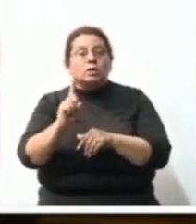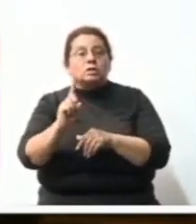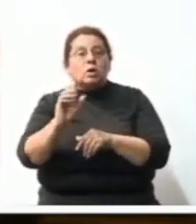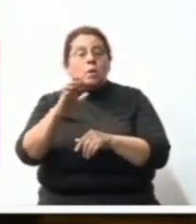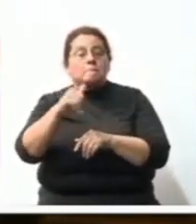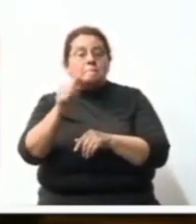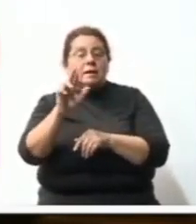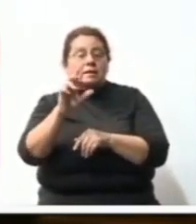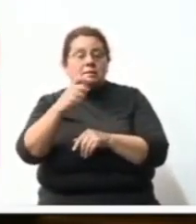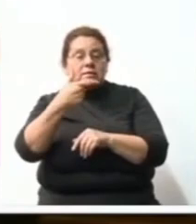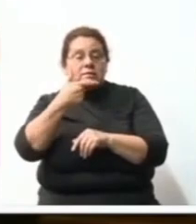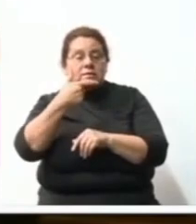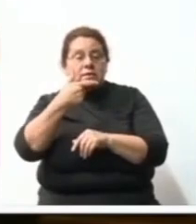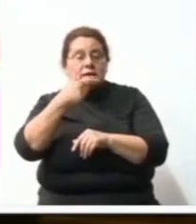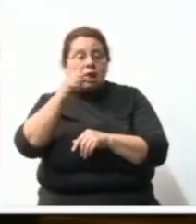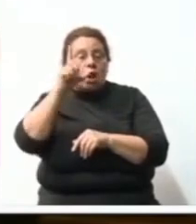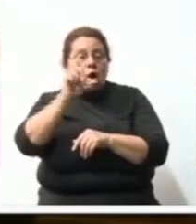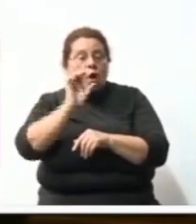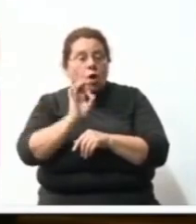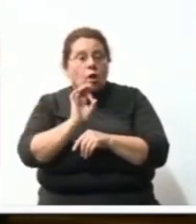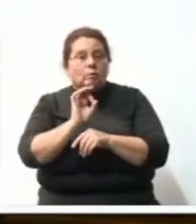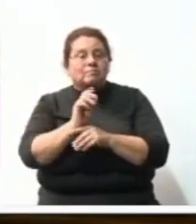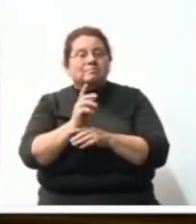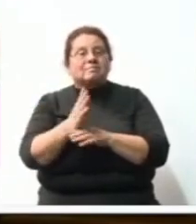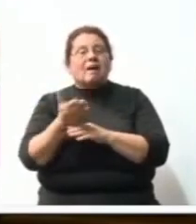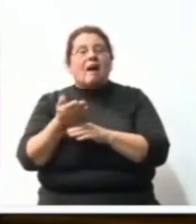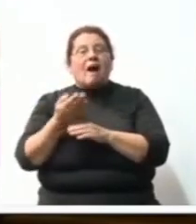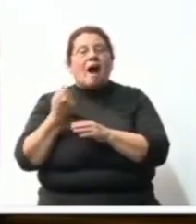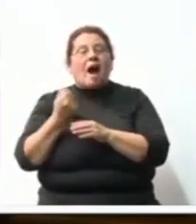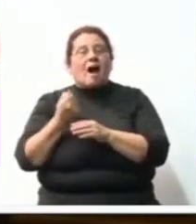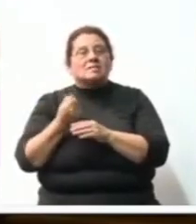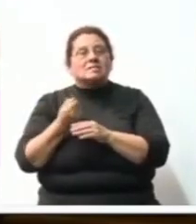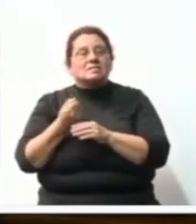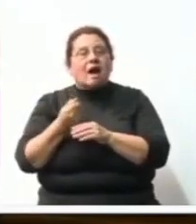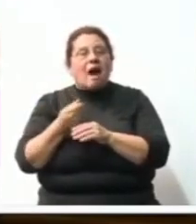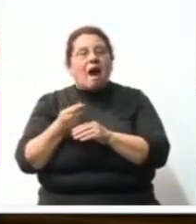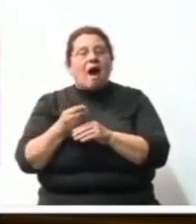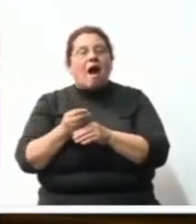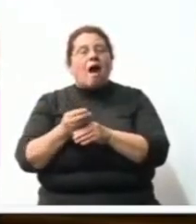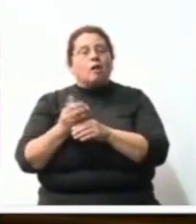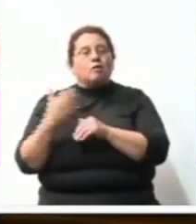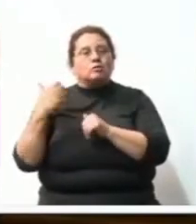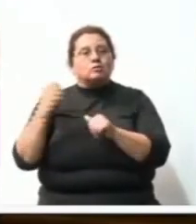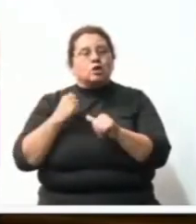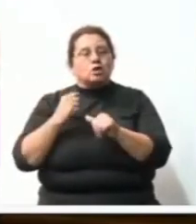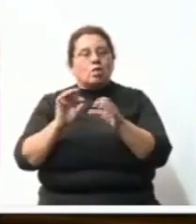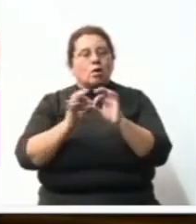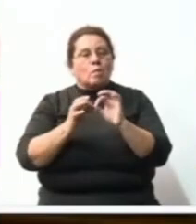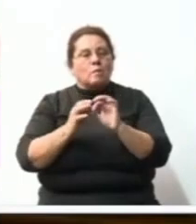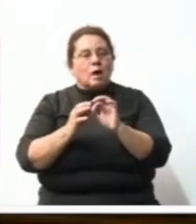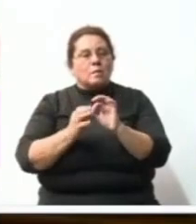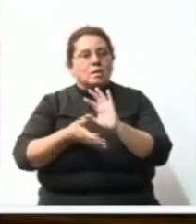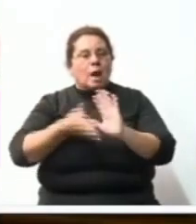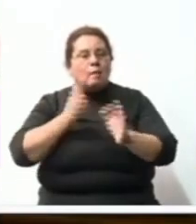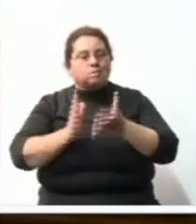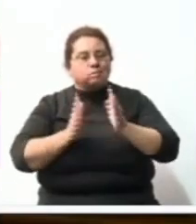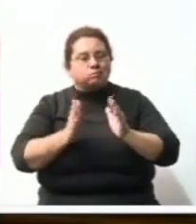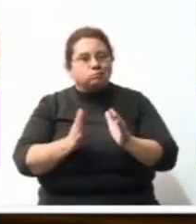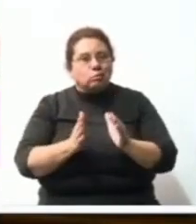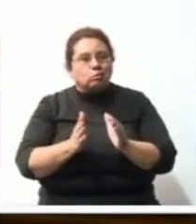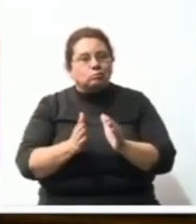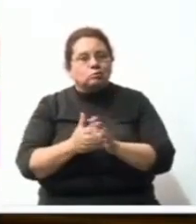chambias que hasta torturó a nuestros soldados de malvinas entonces señor presidente yo no puedo seguir